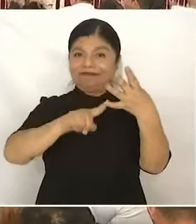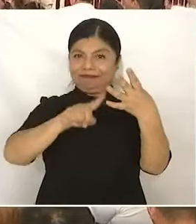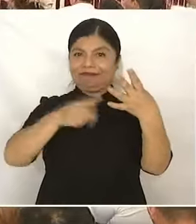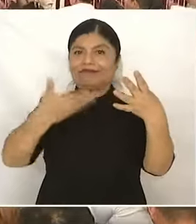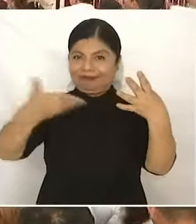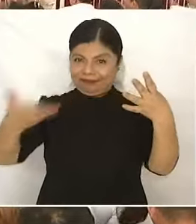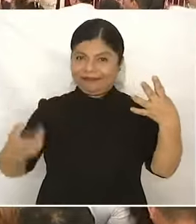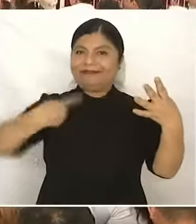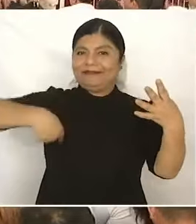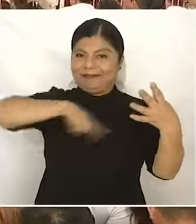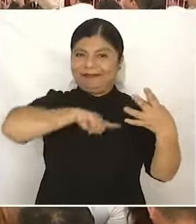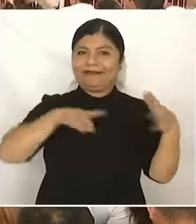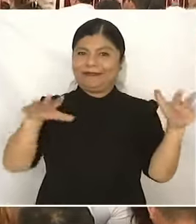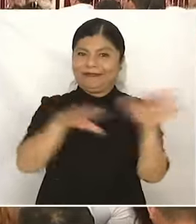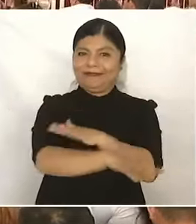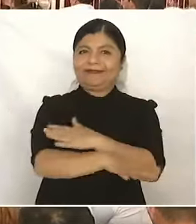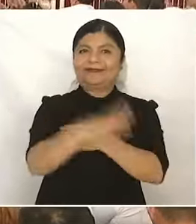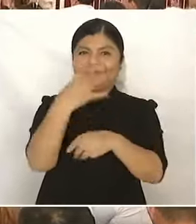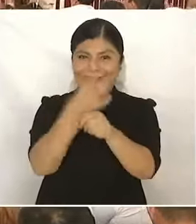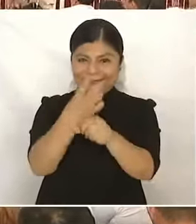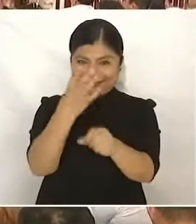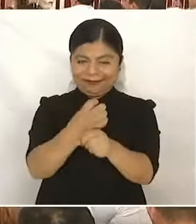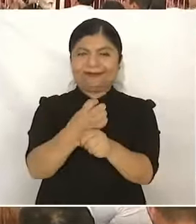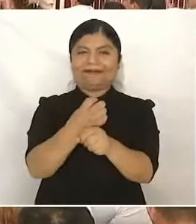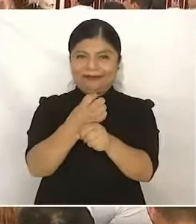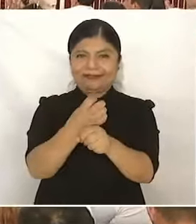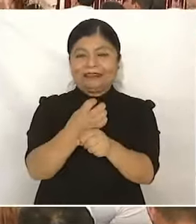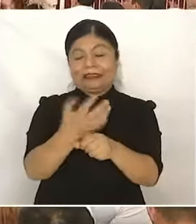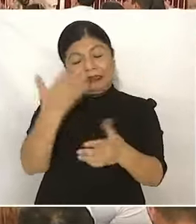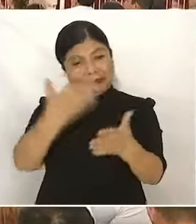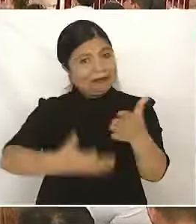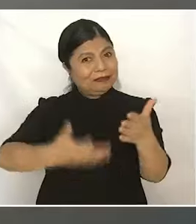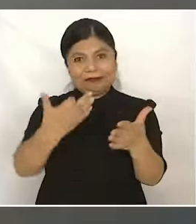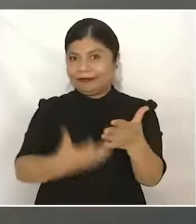Porque hacía falta. Y